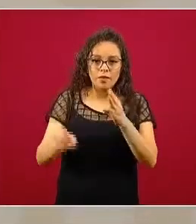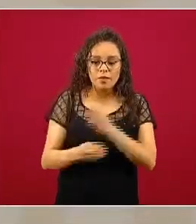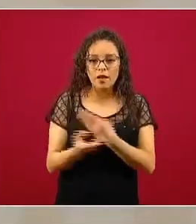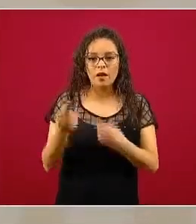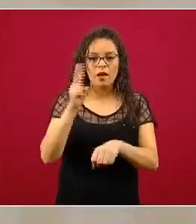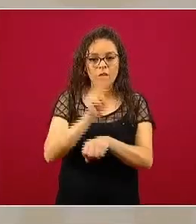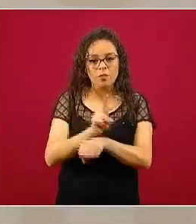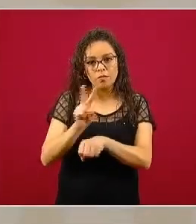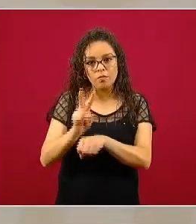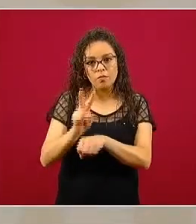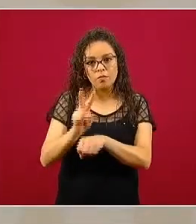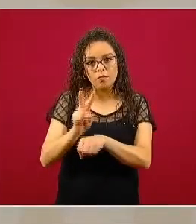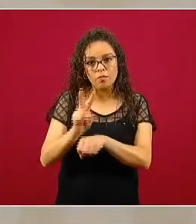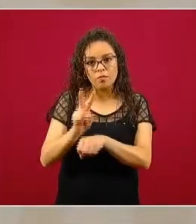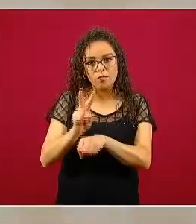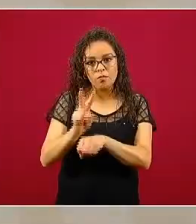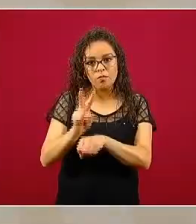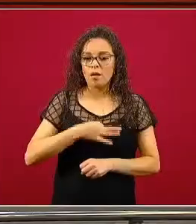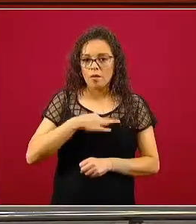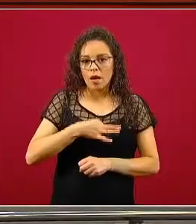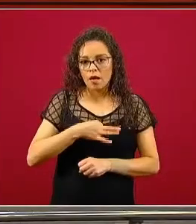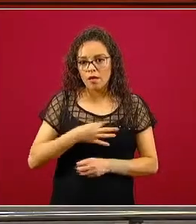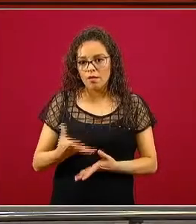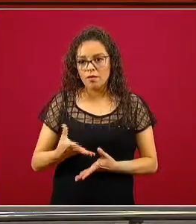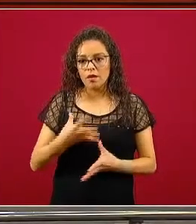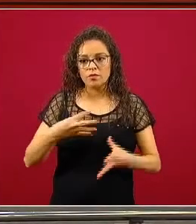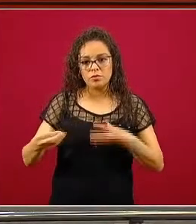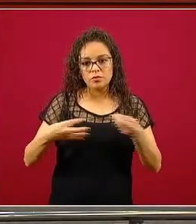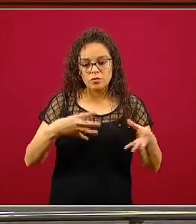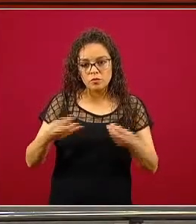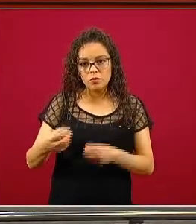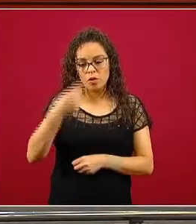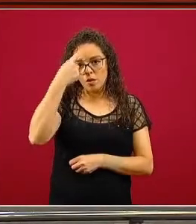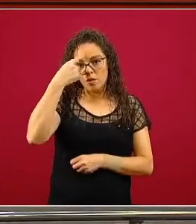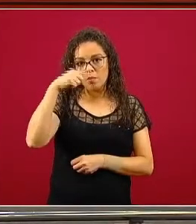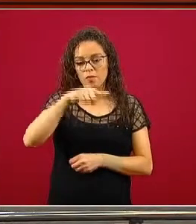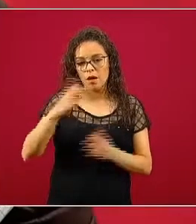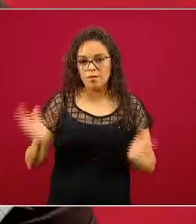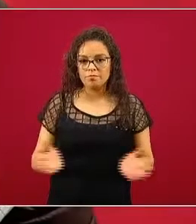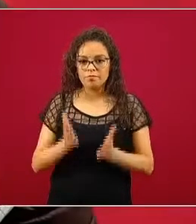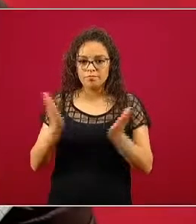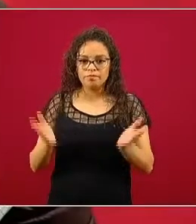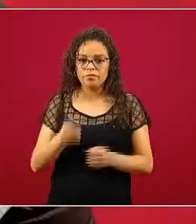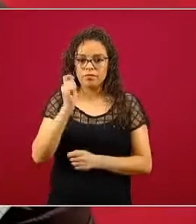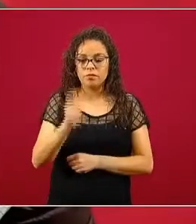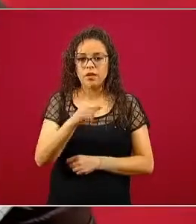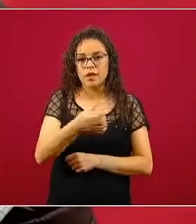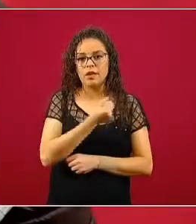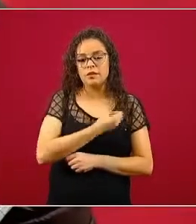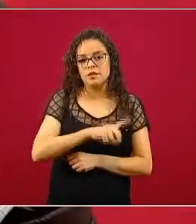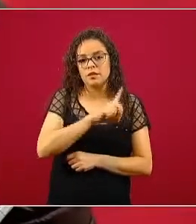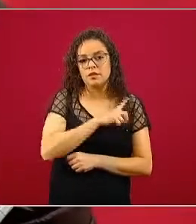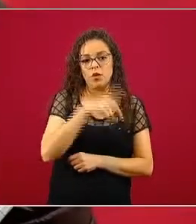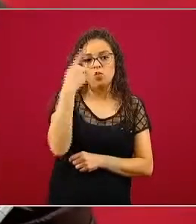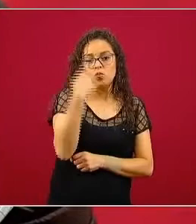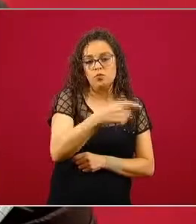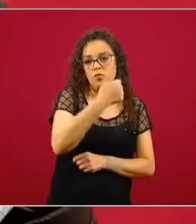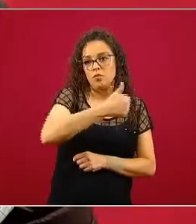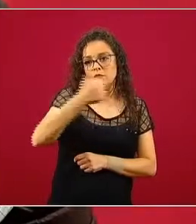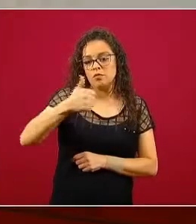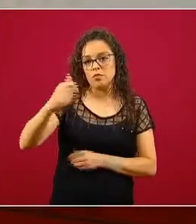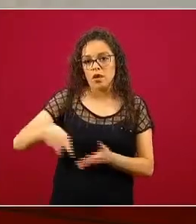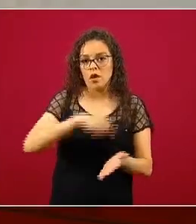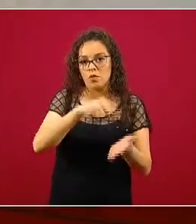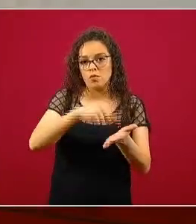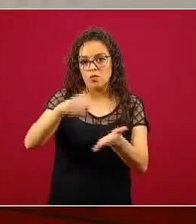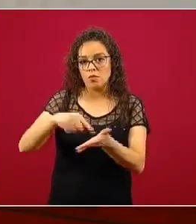vigilancia epidemiológica, para tema de promoción de la salud hacia el interior de cada uno. Entonces es una implementación que se está haciendo